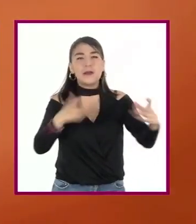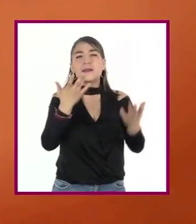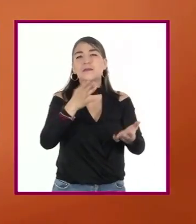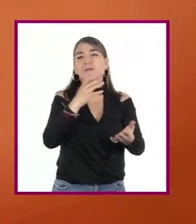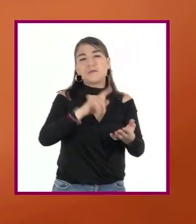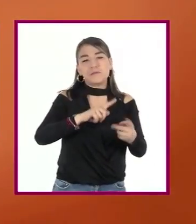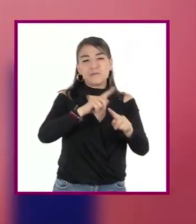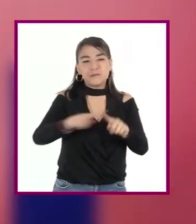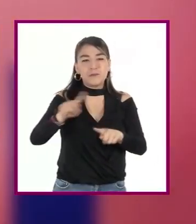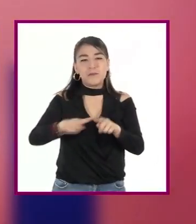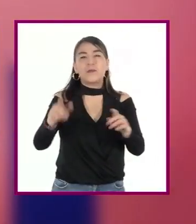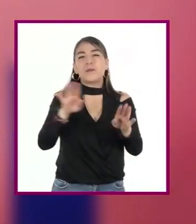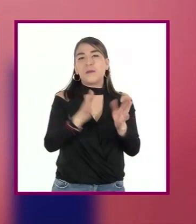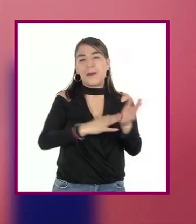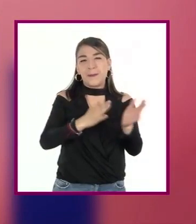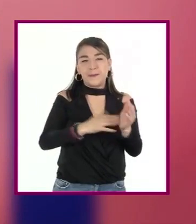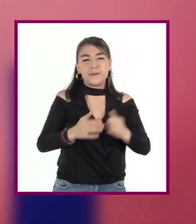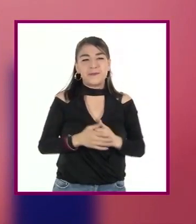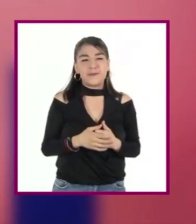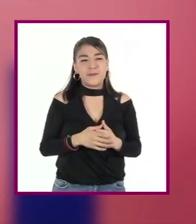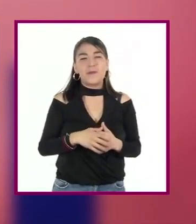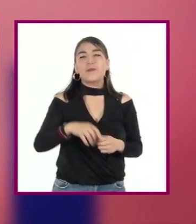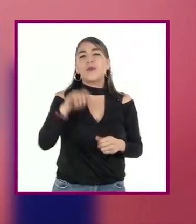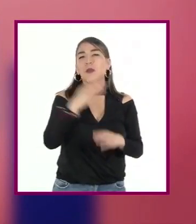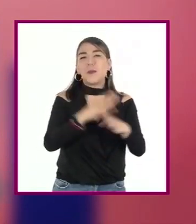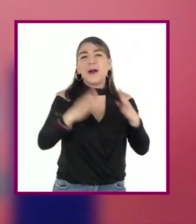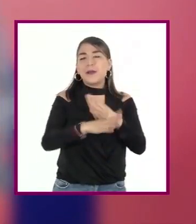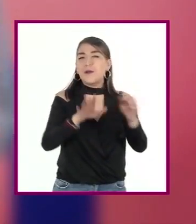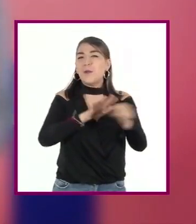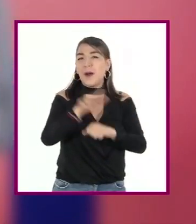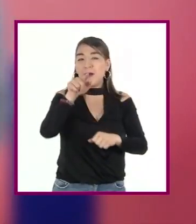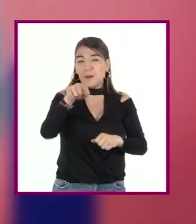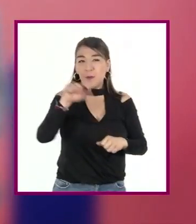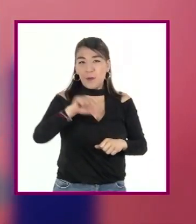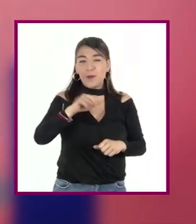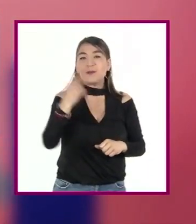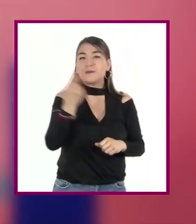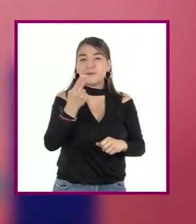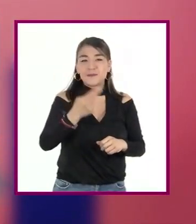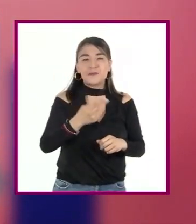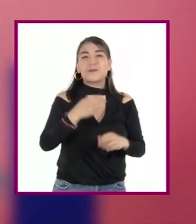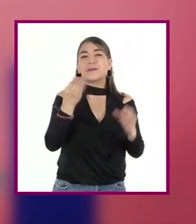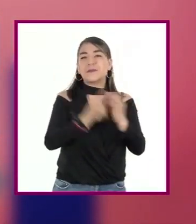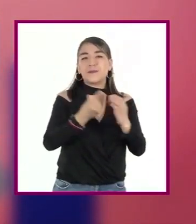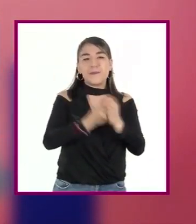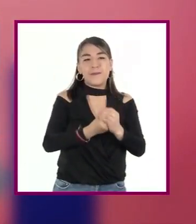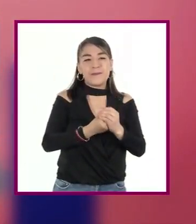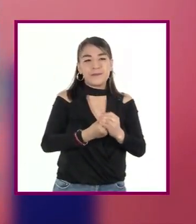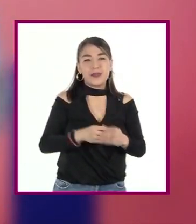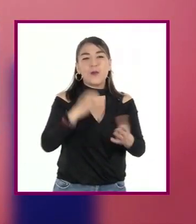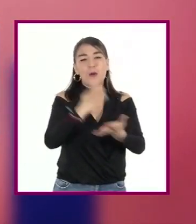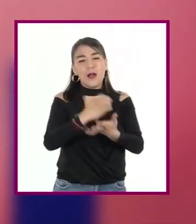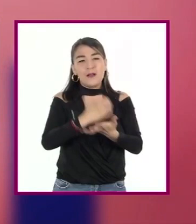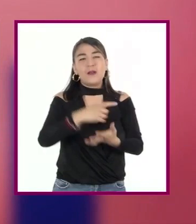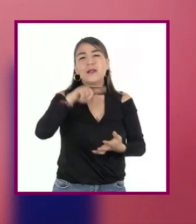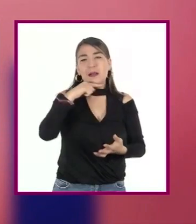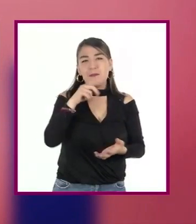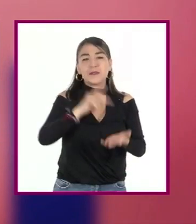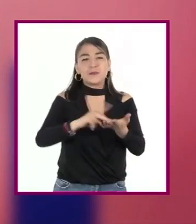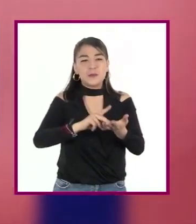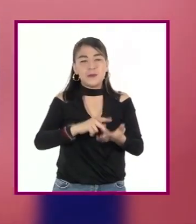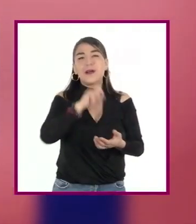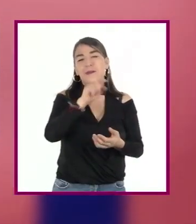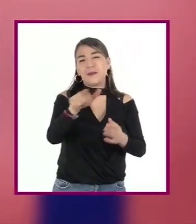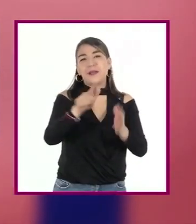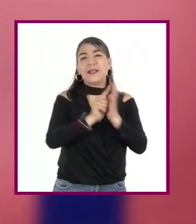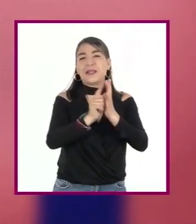documentos administrativos. Los materiales que van a necesitar para esta sesión son cuaderno y lápiz o bolígrafo para que puedan tomar